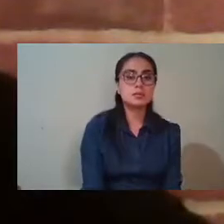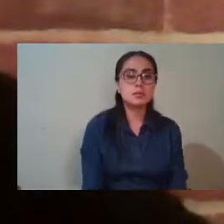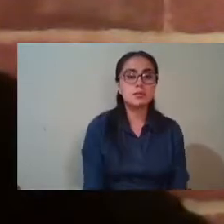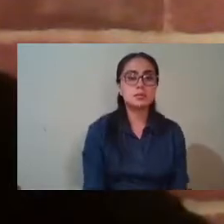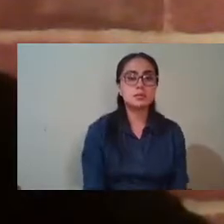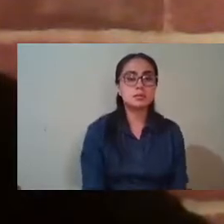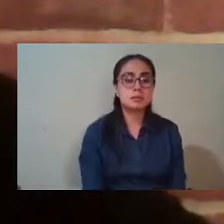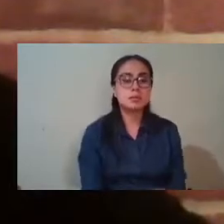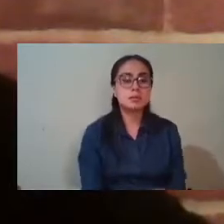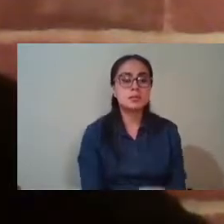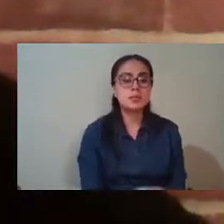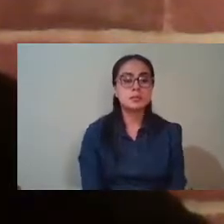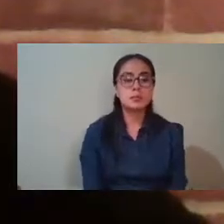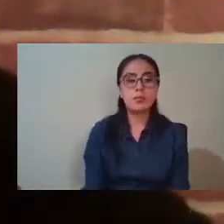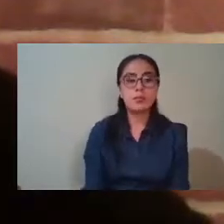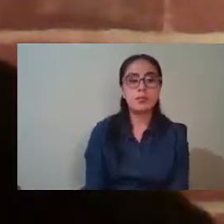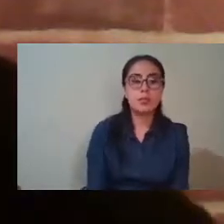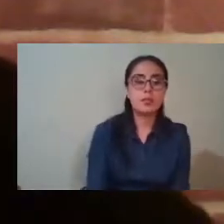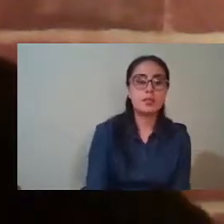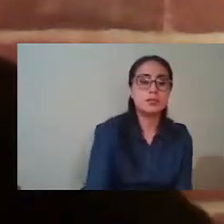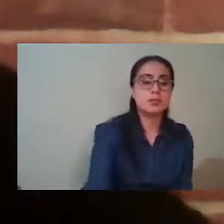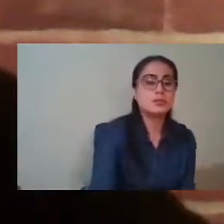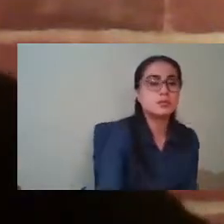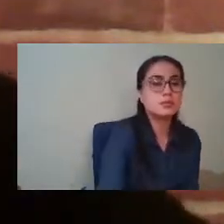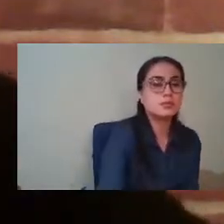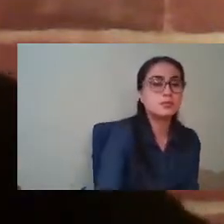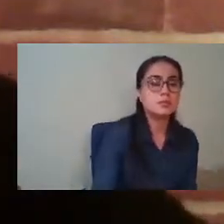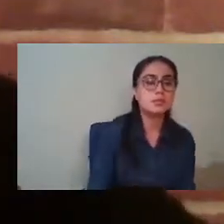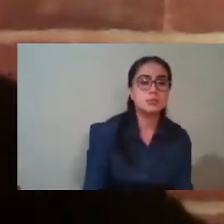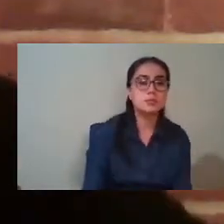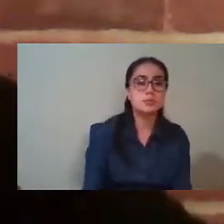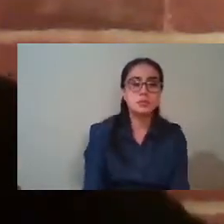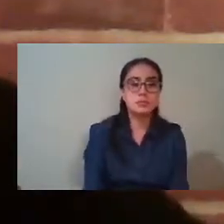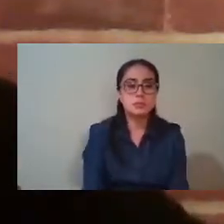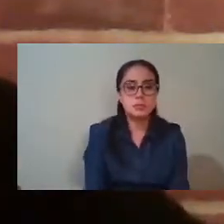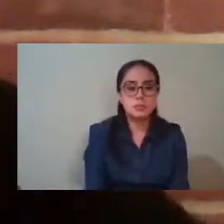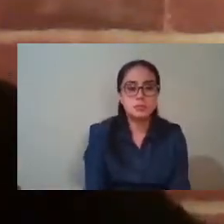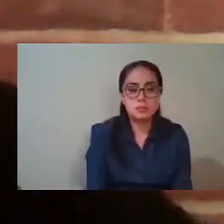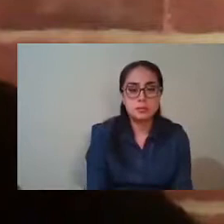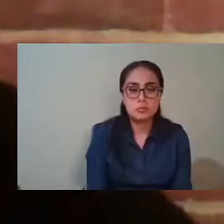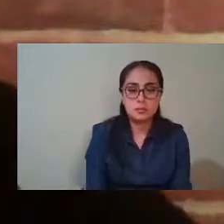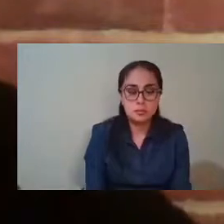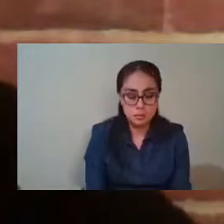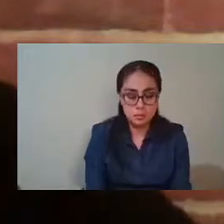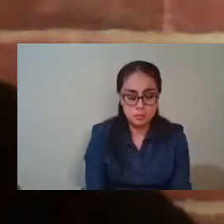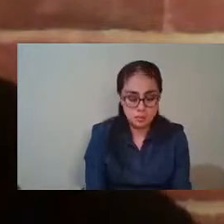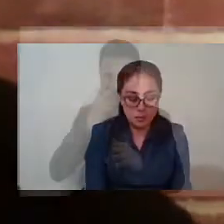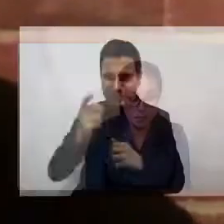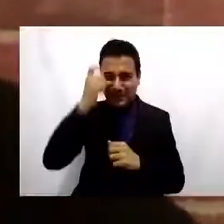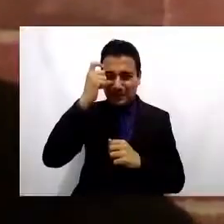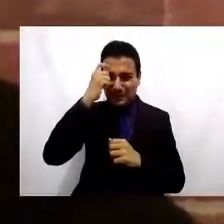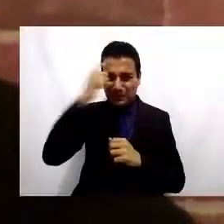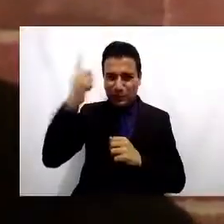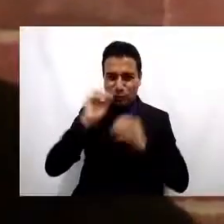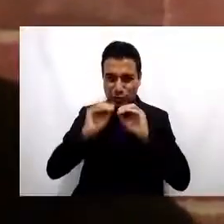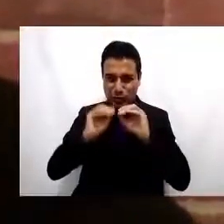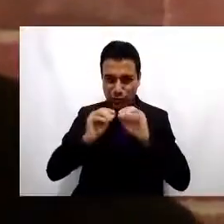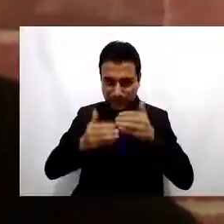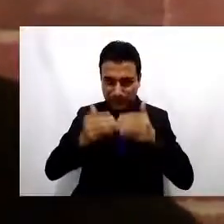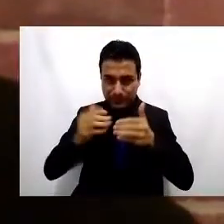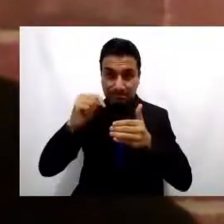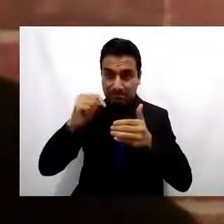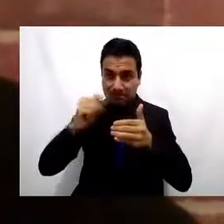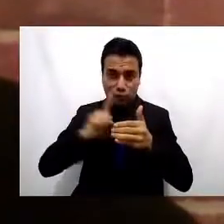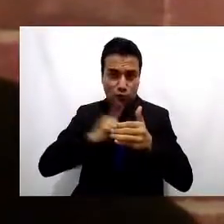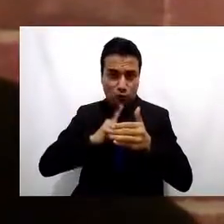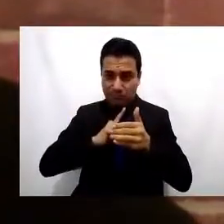aceptando que es un proceso orgánico, esto que decíamos, que el proceso creador se cumple dentro de la obra creada, que